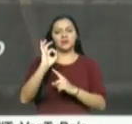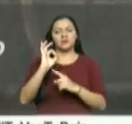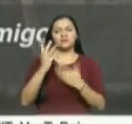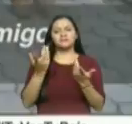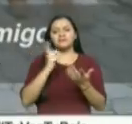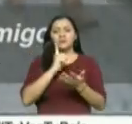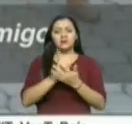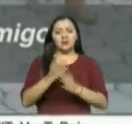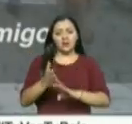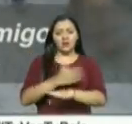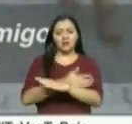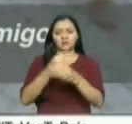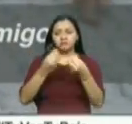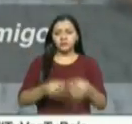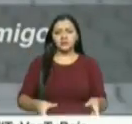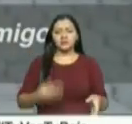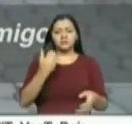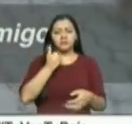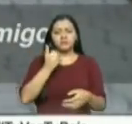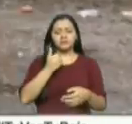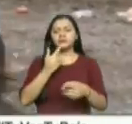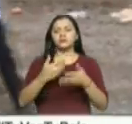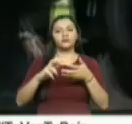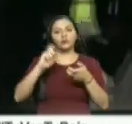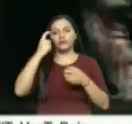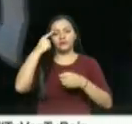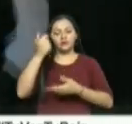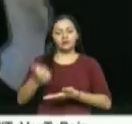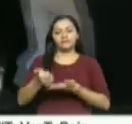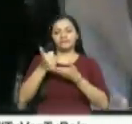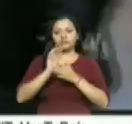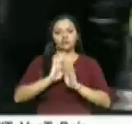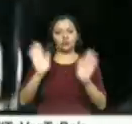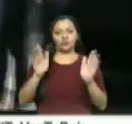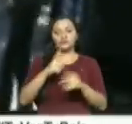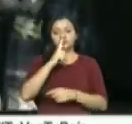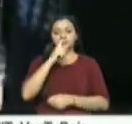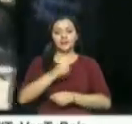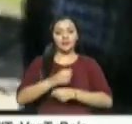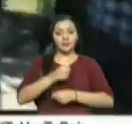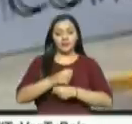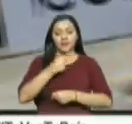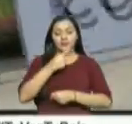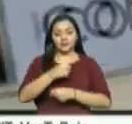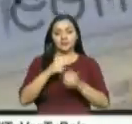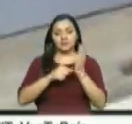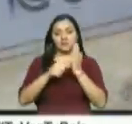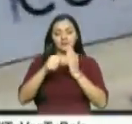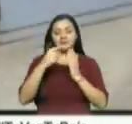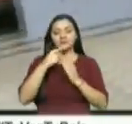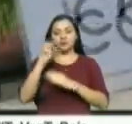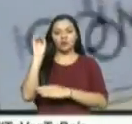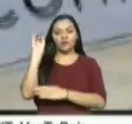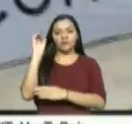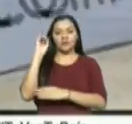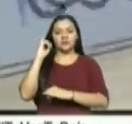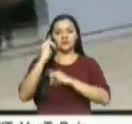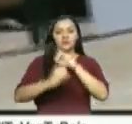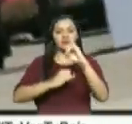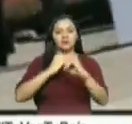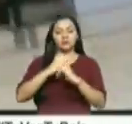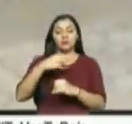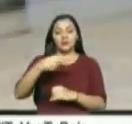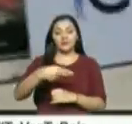perdido, pero el gobierno ha estado conmigo y me dio esa seguridad. La funcionaria resaltó la realización de la Conferencia Internacional Hábitat